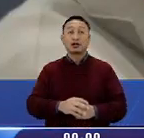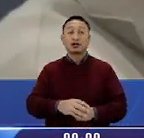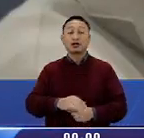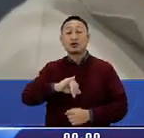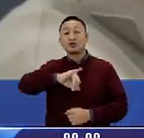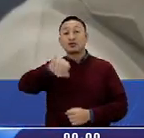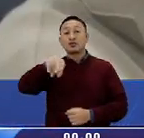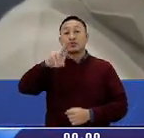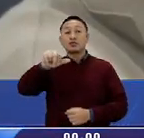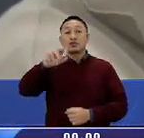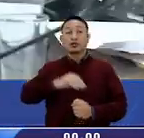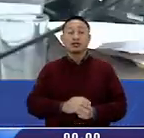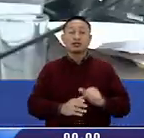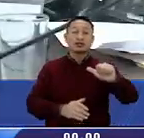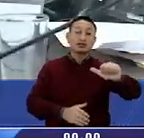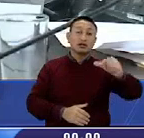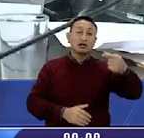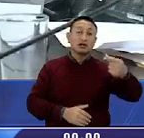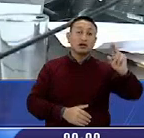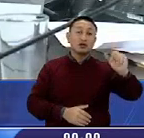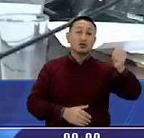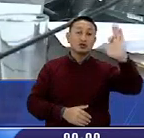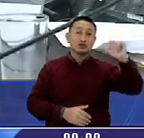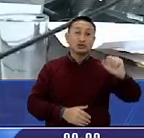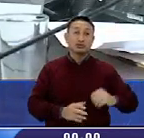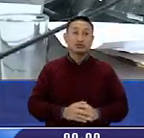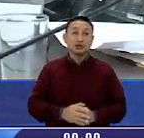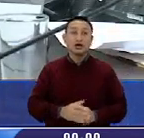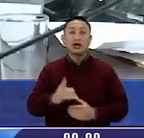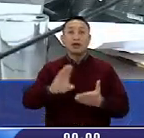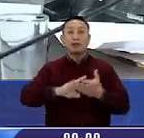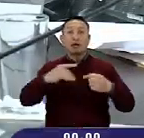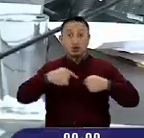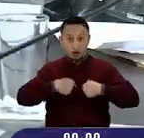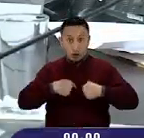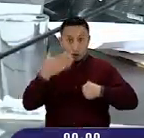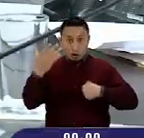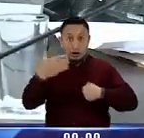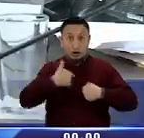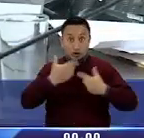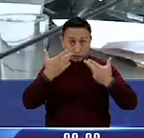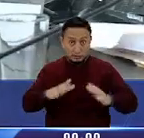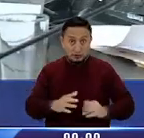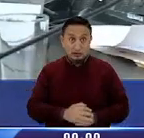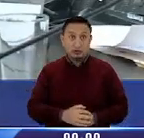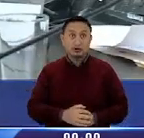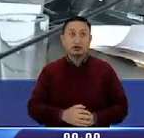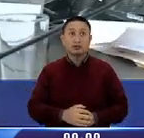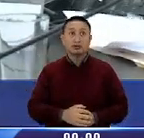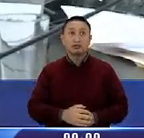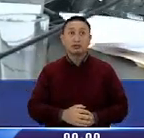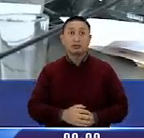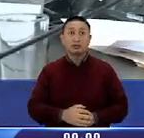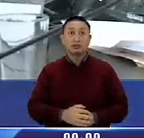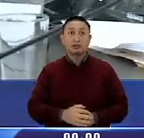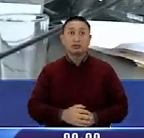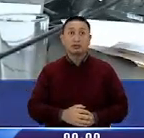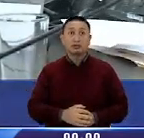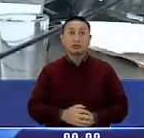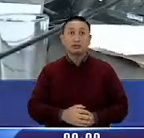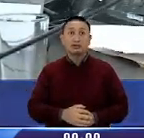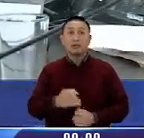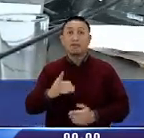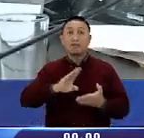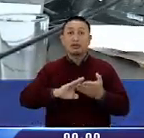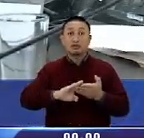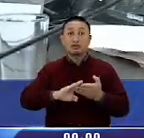Guarderas y Augusto Verduga. Señor, por favor, no me interrumpa, estoy en el uso de la palabra. Permítame terminar, yo le he dejado a usted terminar. Esto es parte de la sesión. Permítame. Porque